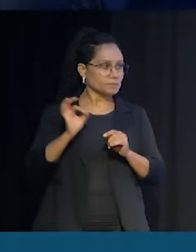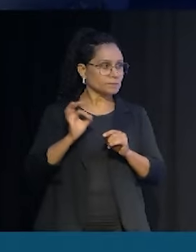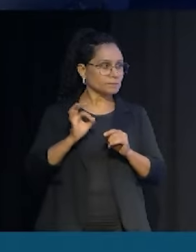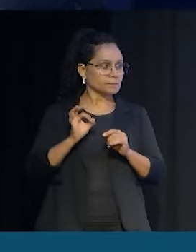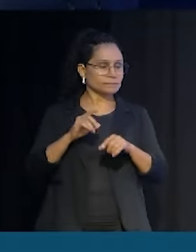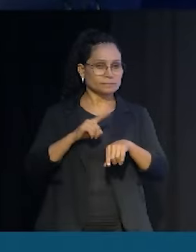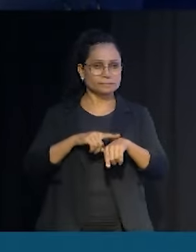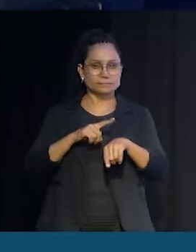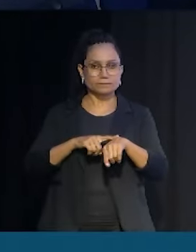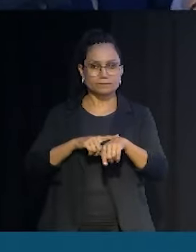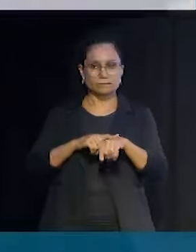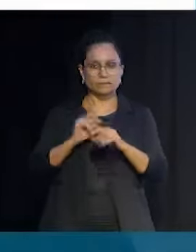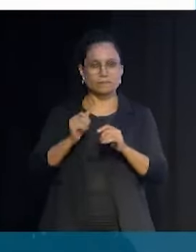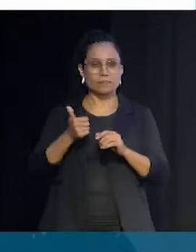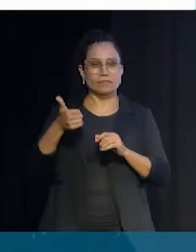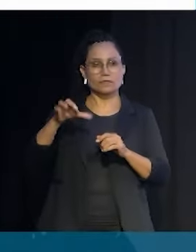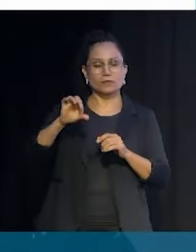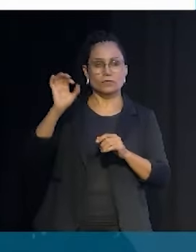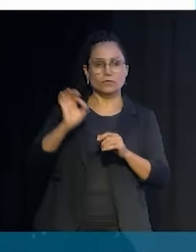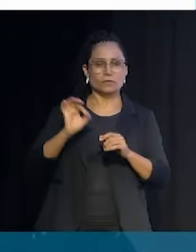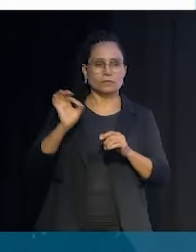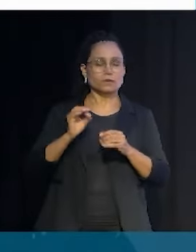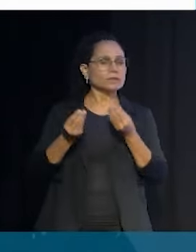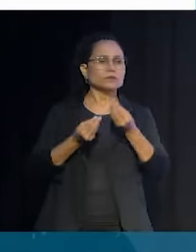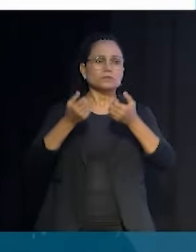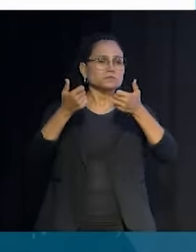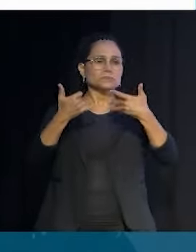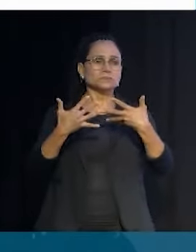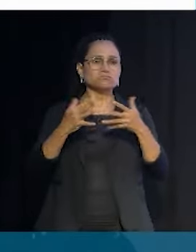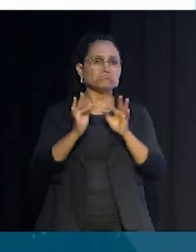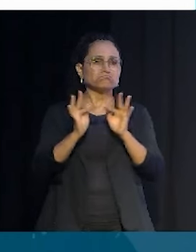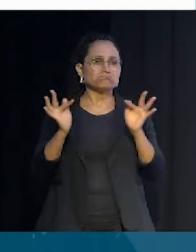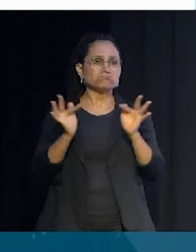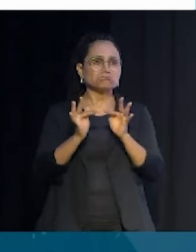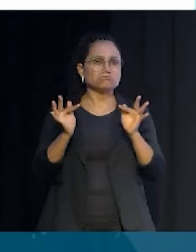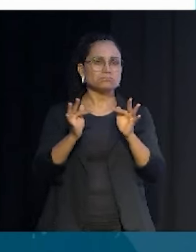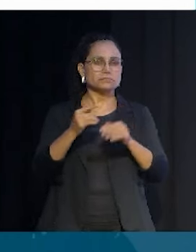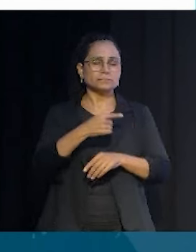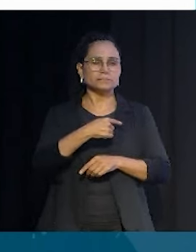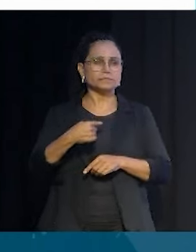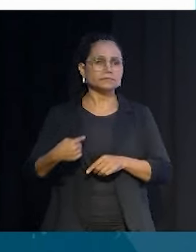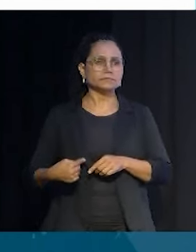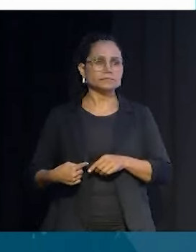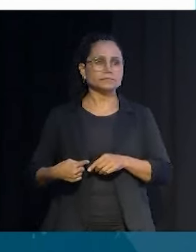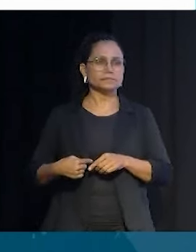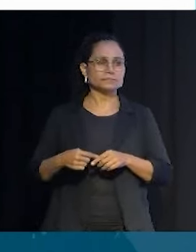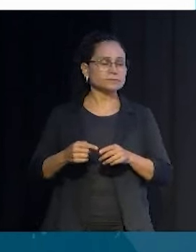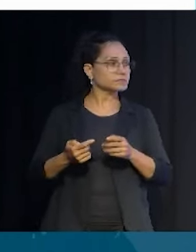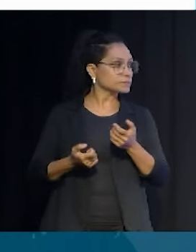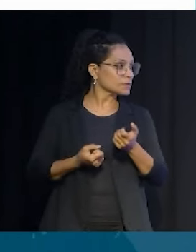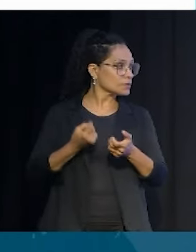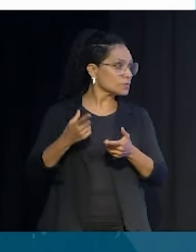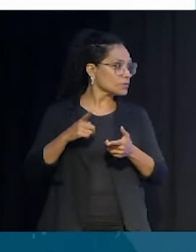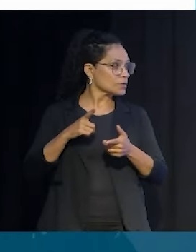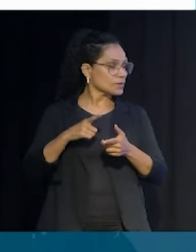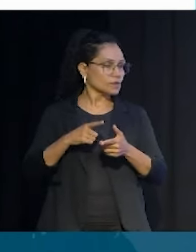20 años en relación a Estados Unidos. Este año 19%. Es simple. China.